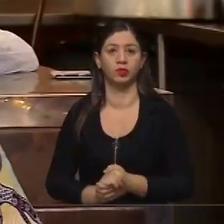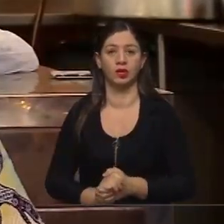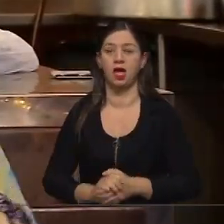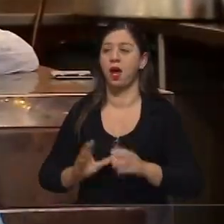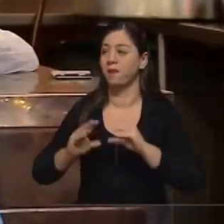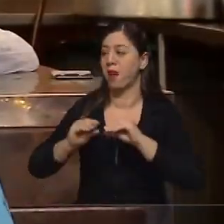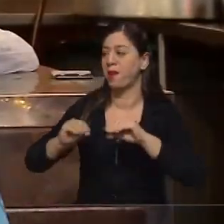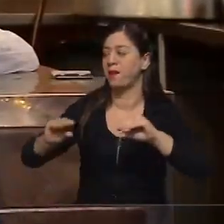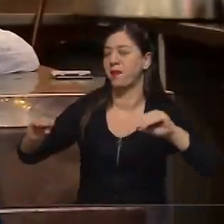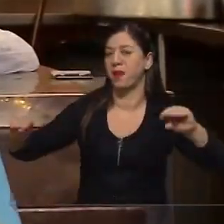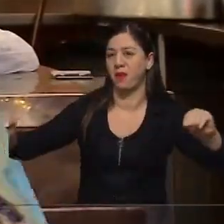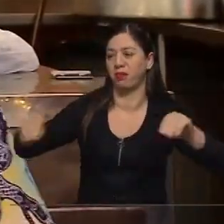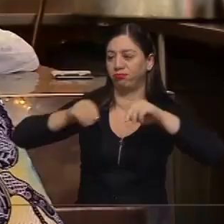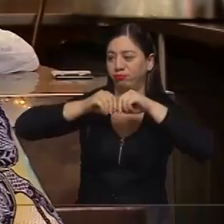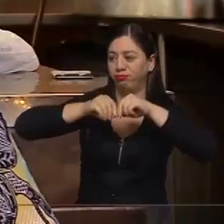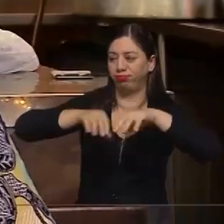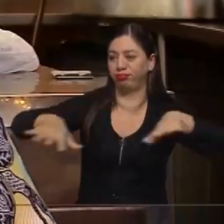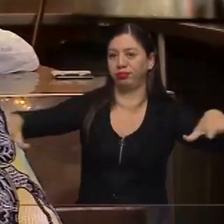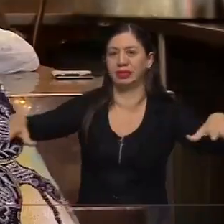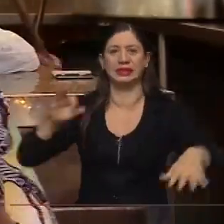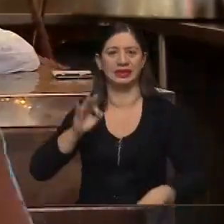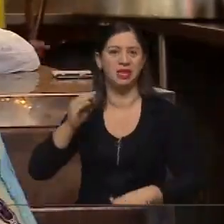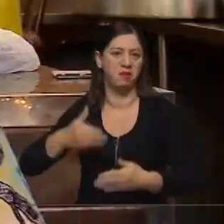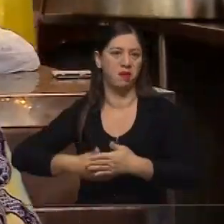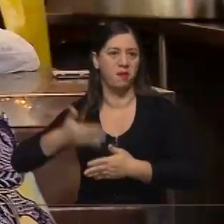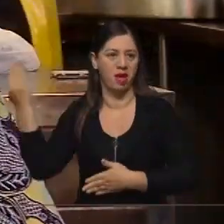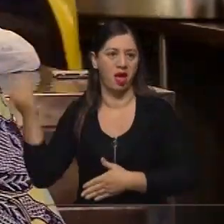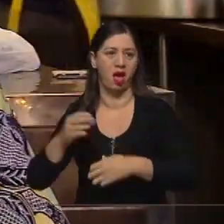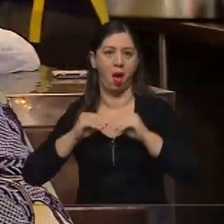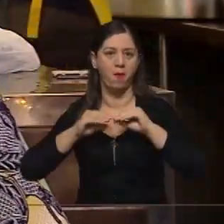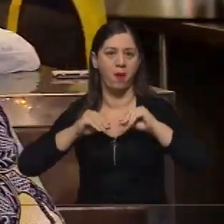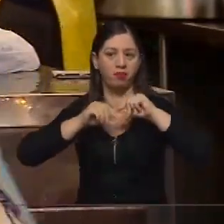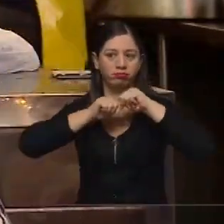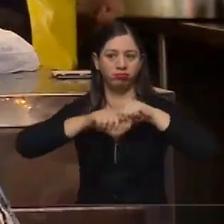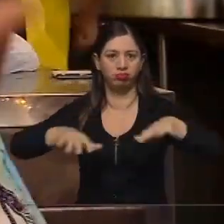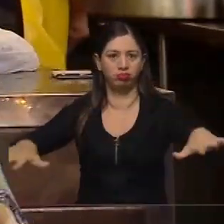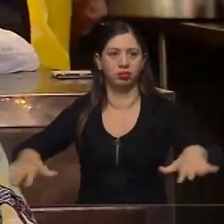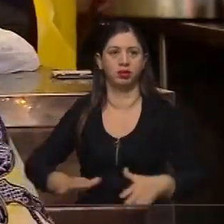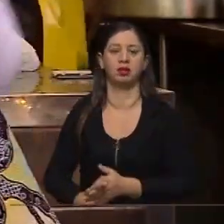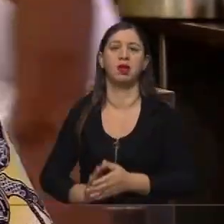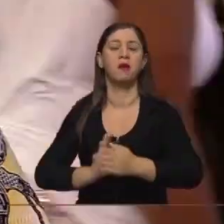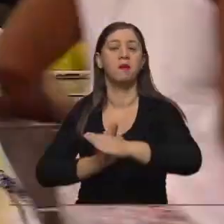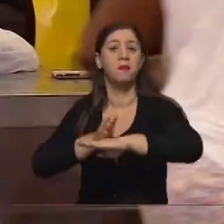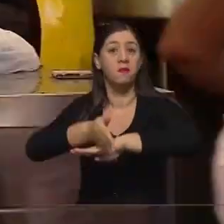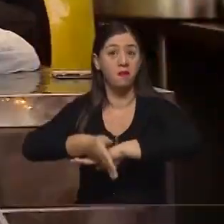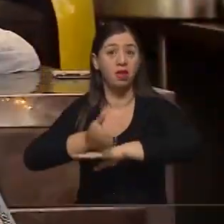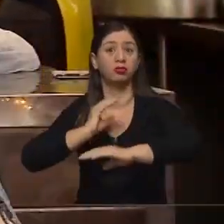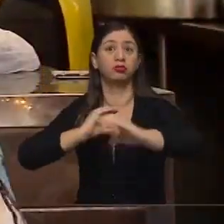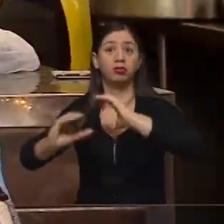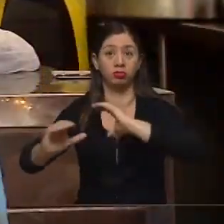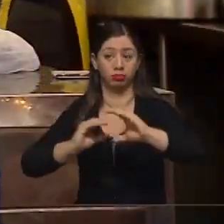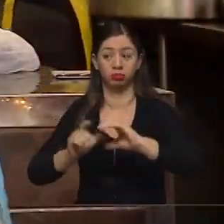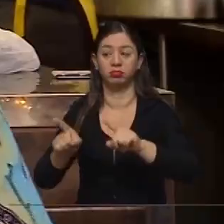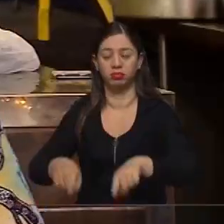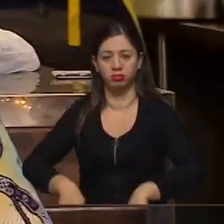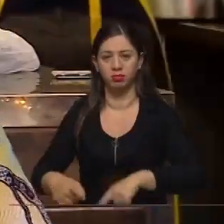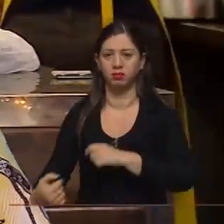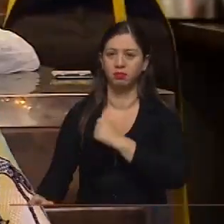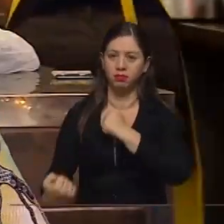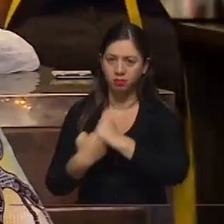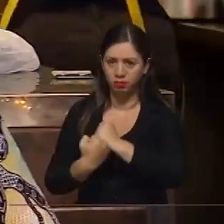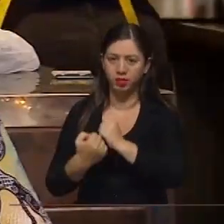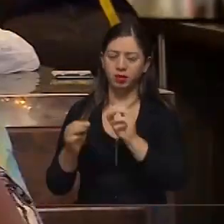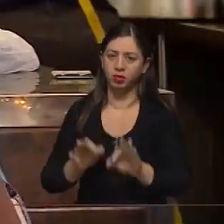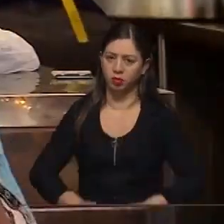el vos a vos que ha sido el comienzo de todo eso el voz a voz los medios de comunicación que han sido parte fundamental